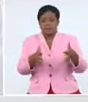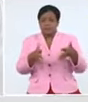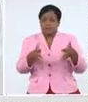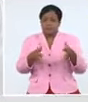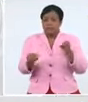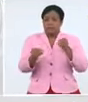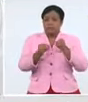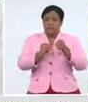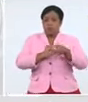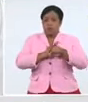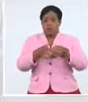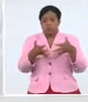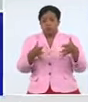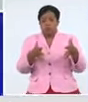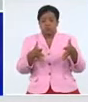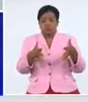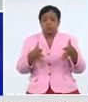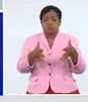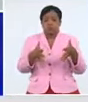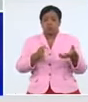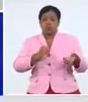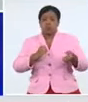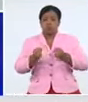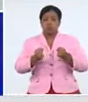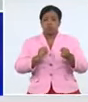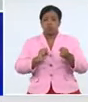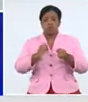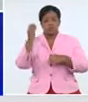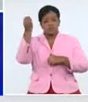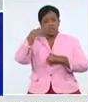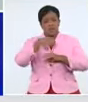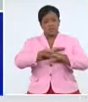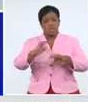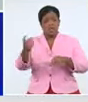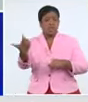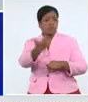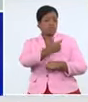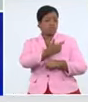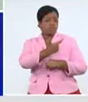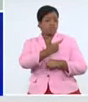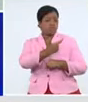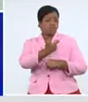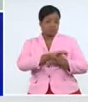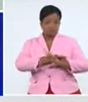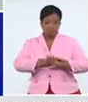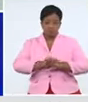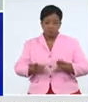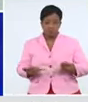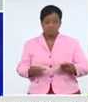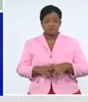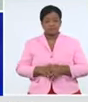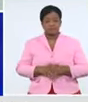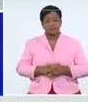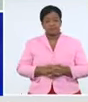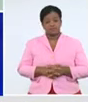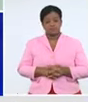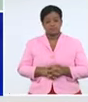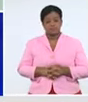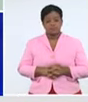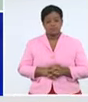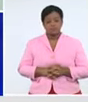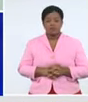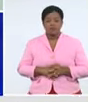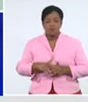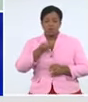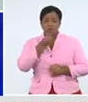la enfermedad, aún con esquemas completos de la vacunación, que evitan que la evolución sea